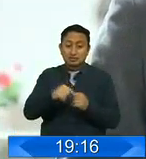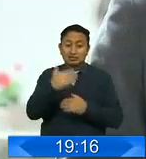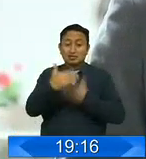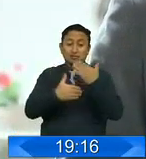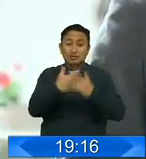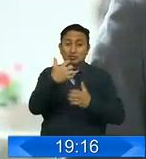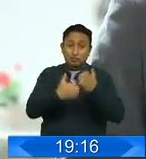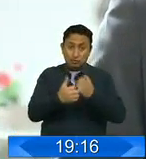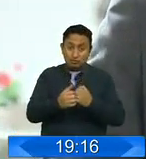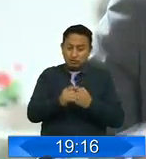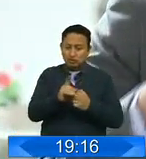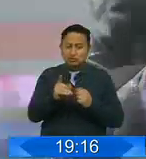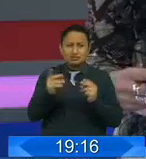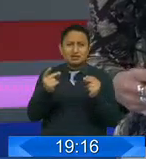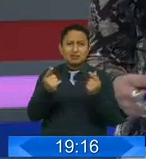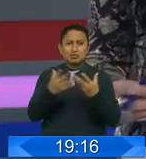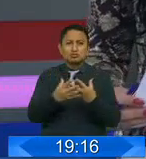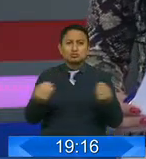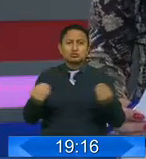para nuestros agricultores.